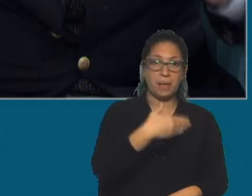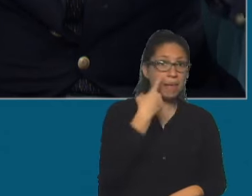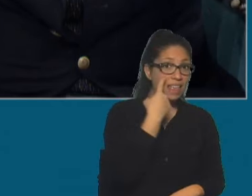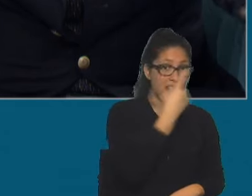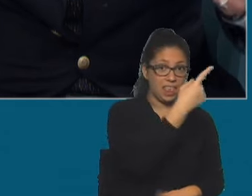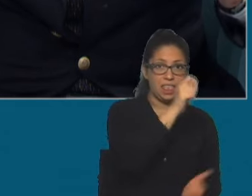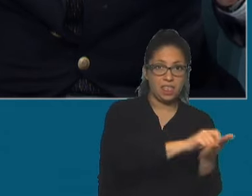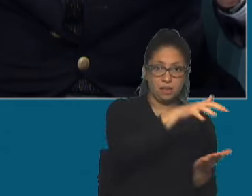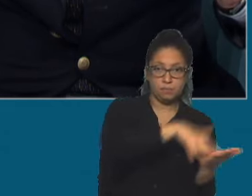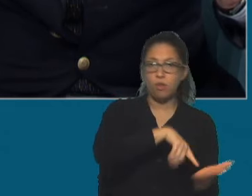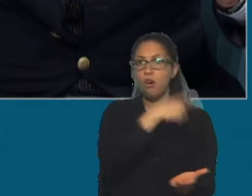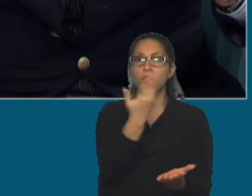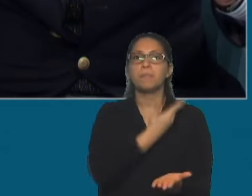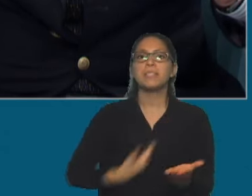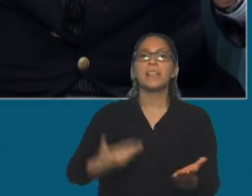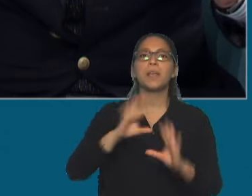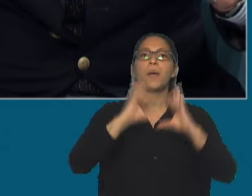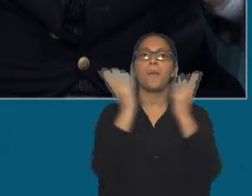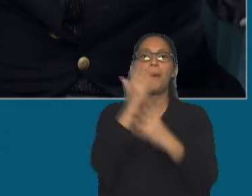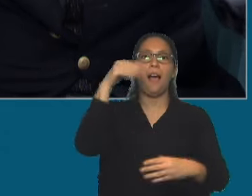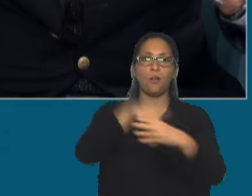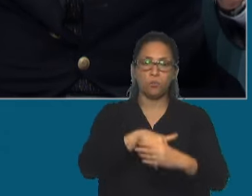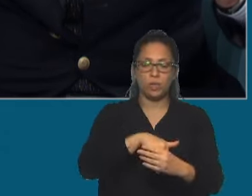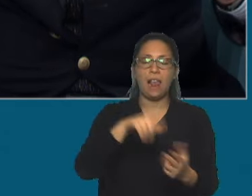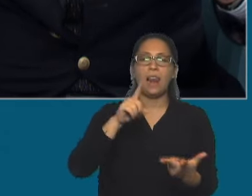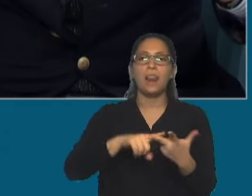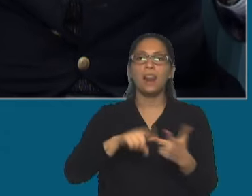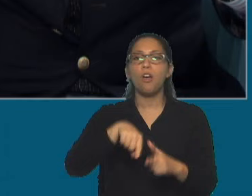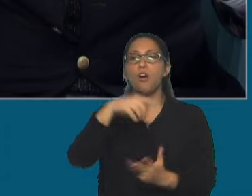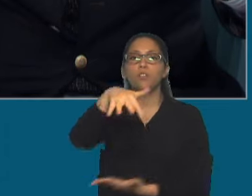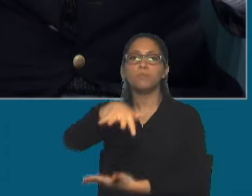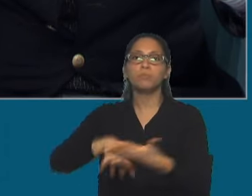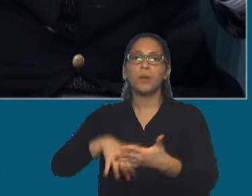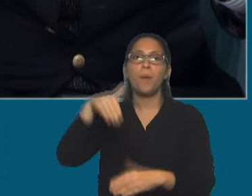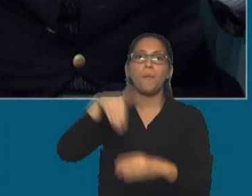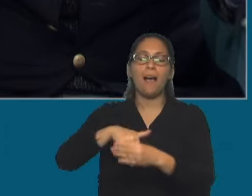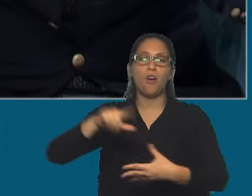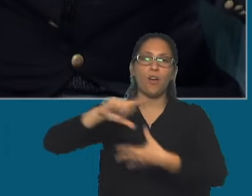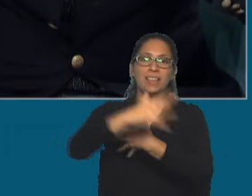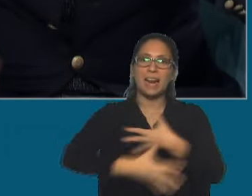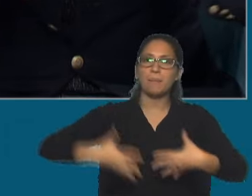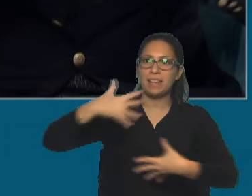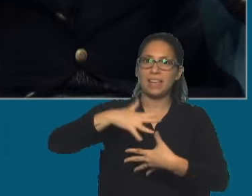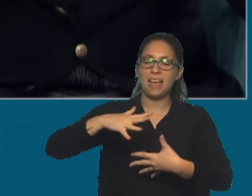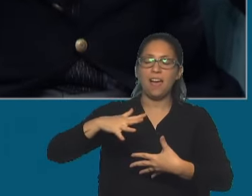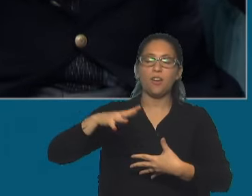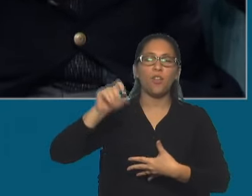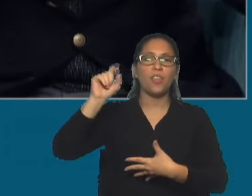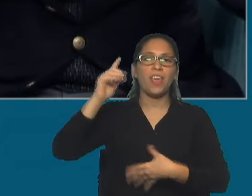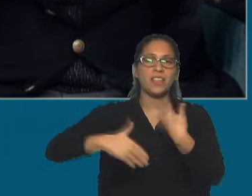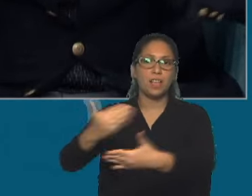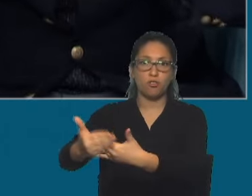Candesus, otra del presidente del Banco Mundial, Lewis Preston, y otra del presidente del Banco Interamericano de Desarrollo, a la comunidad